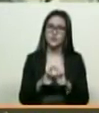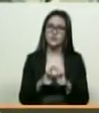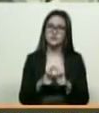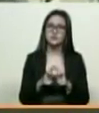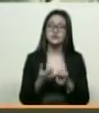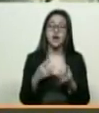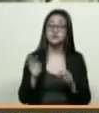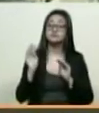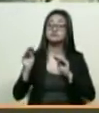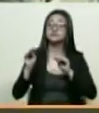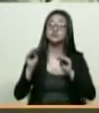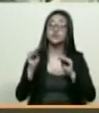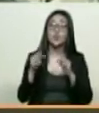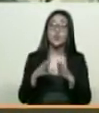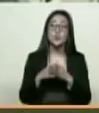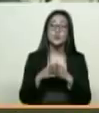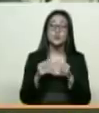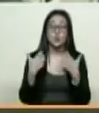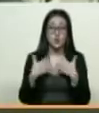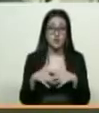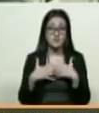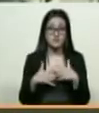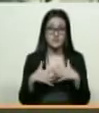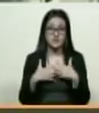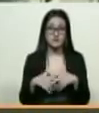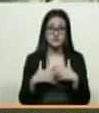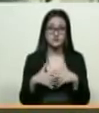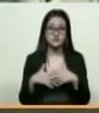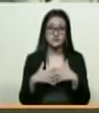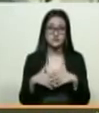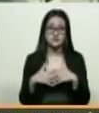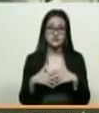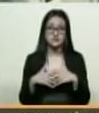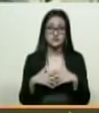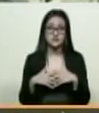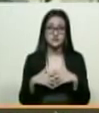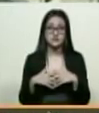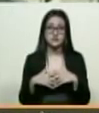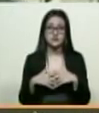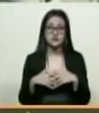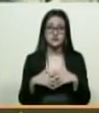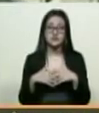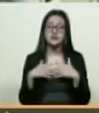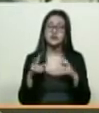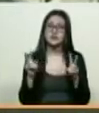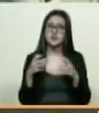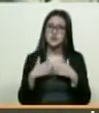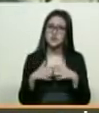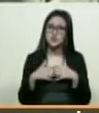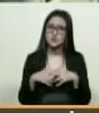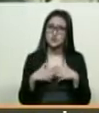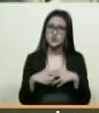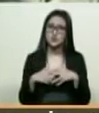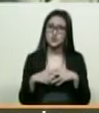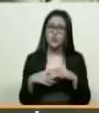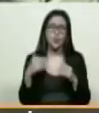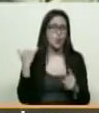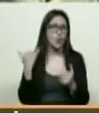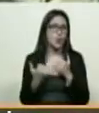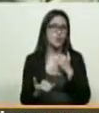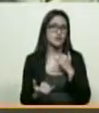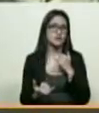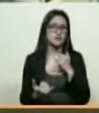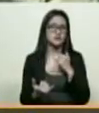ha notificado a toda la agroindustria, porque el sector comercialización, comercializador, es el último